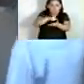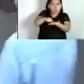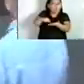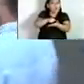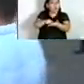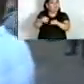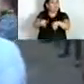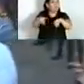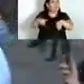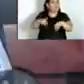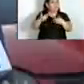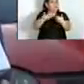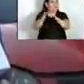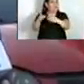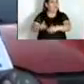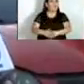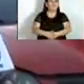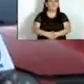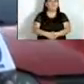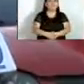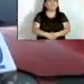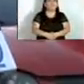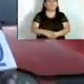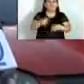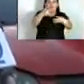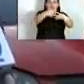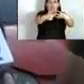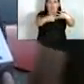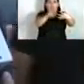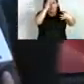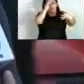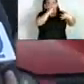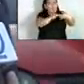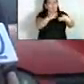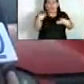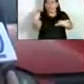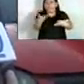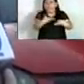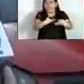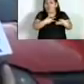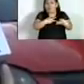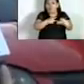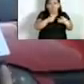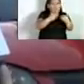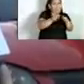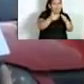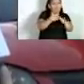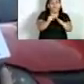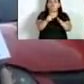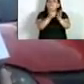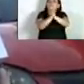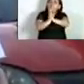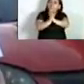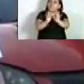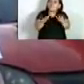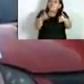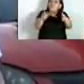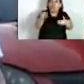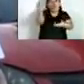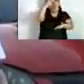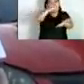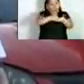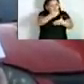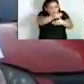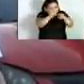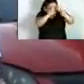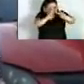a esa diferencia. Queremos que se respete la ley. Nosotros no estamos pidiendo nada ilegal. Lo que estamos pidiendo es que se abran las urnas y